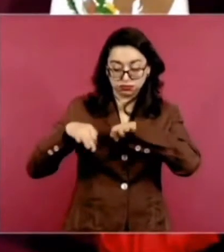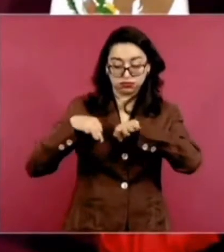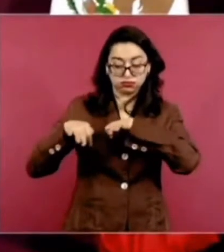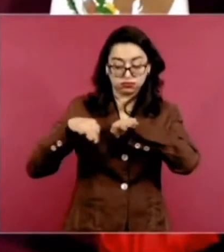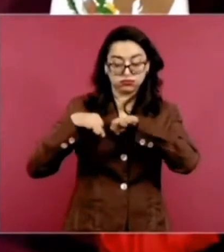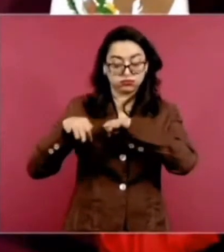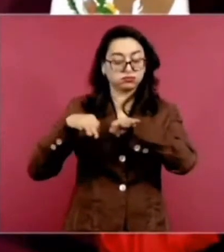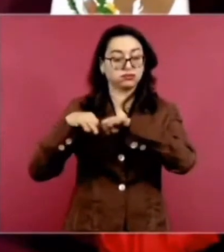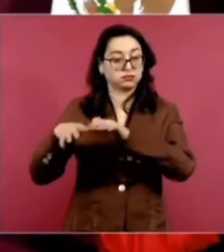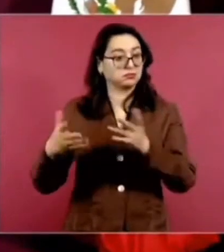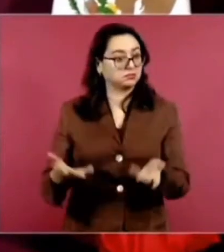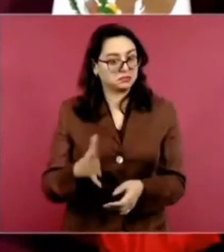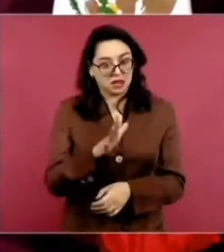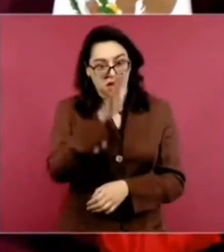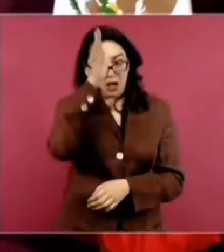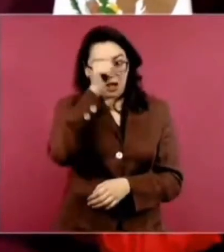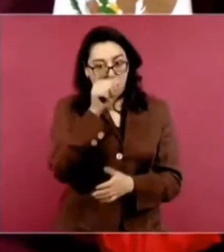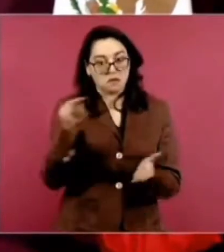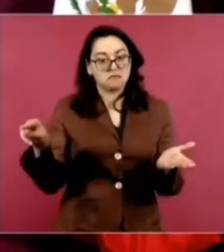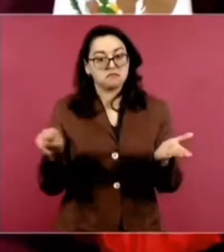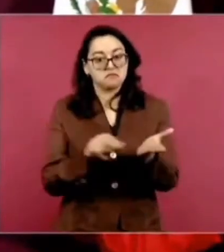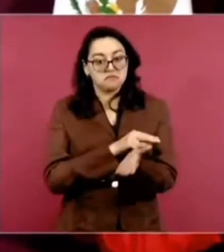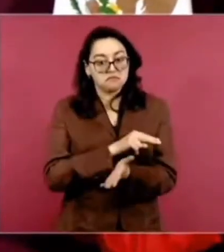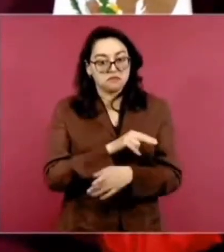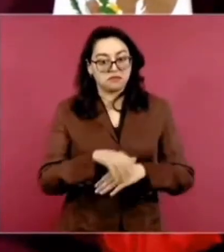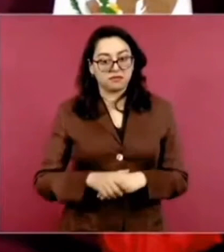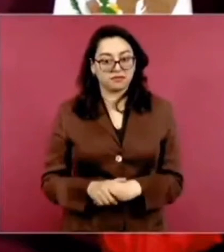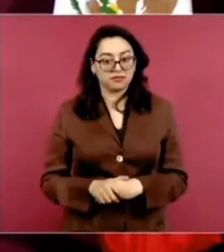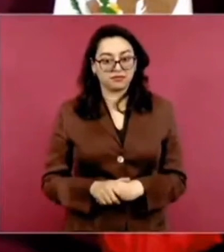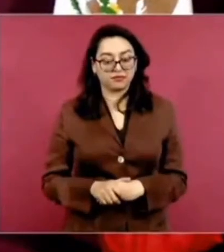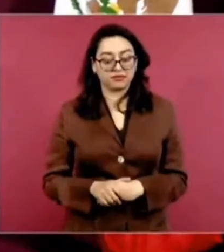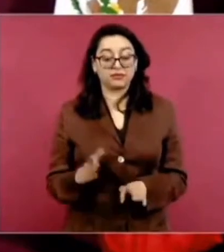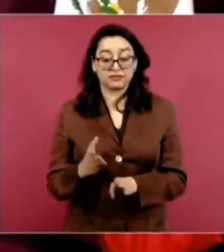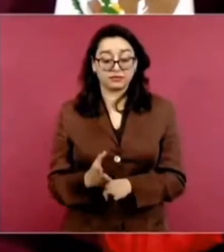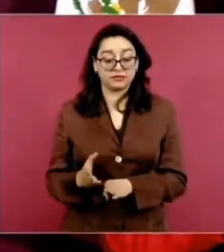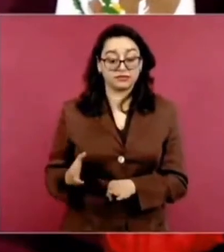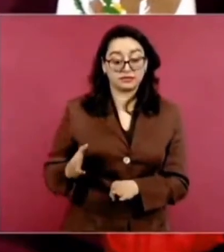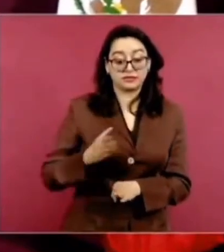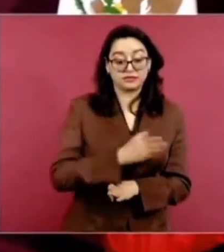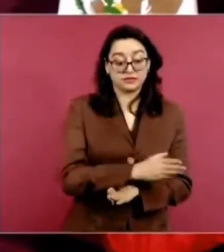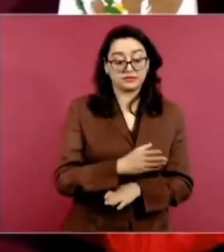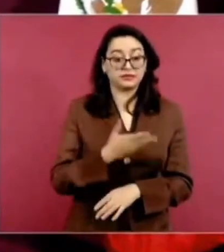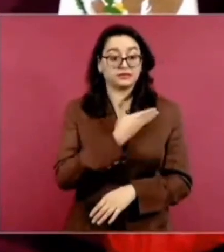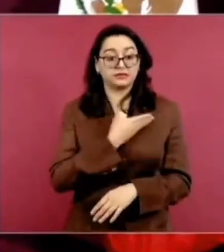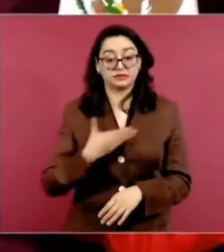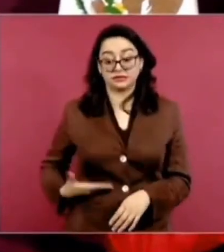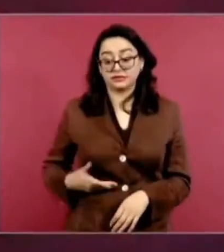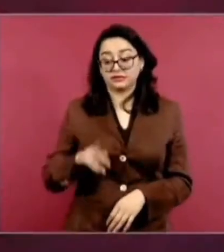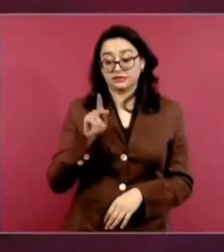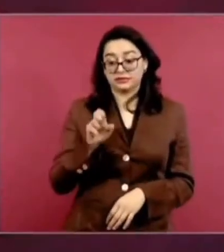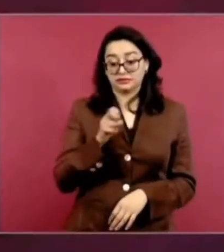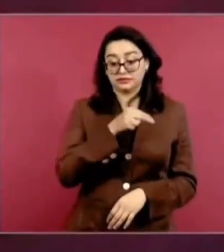El presidente Trump inicialmente no estaba por el tratado.